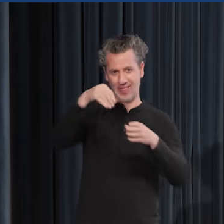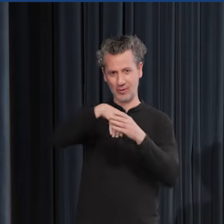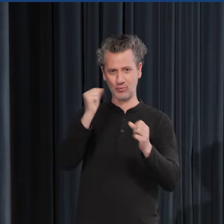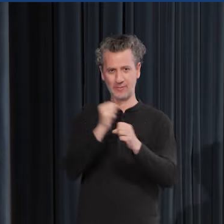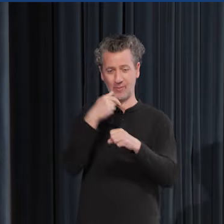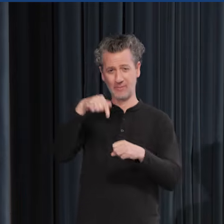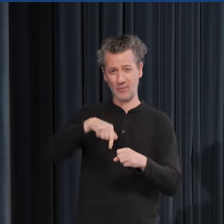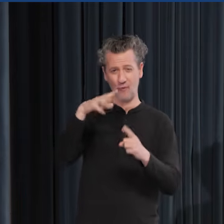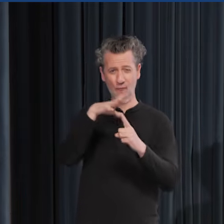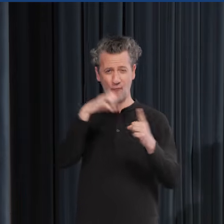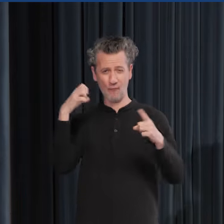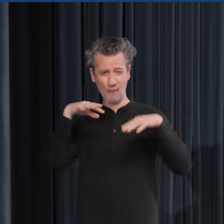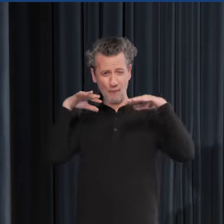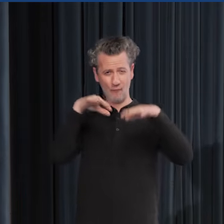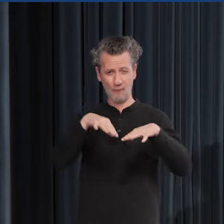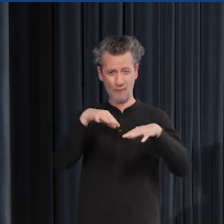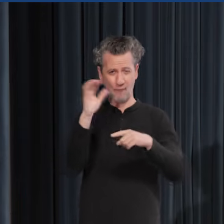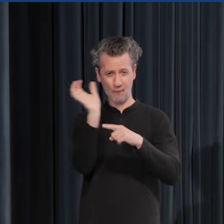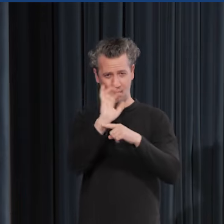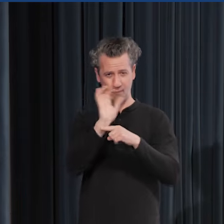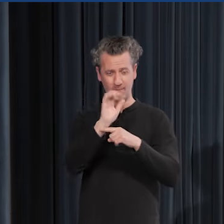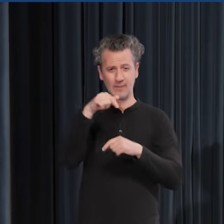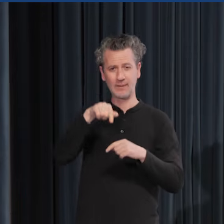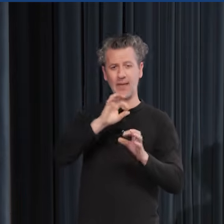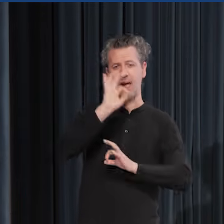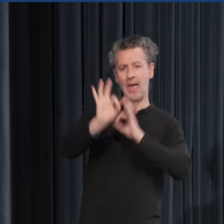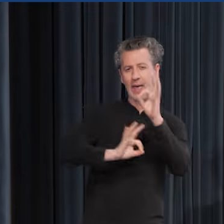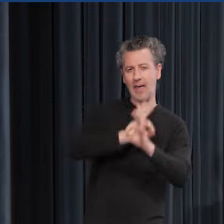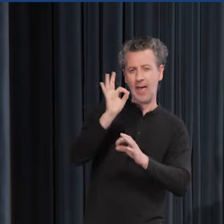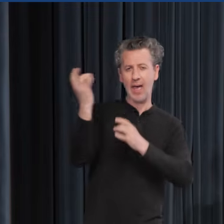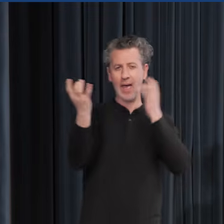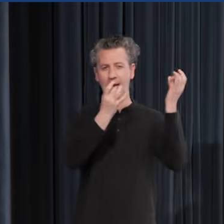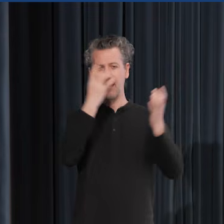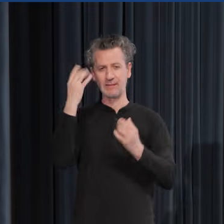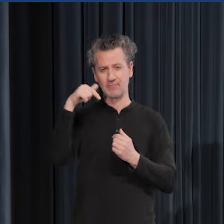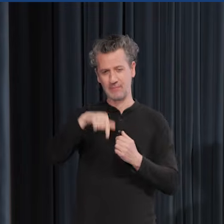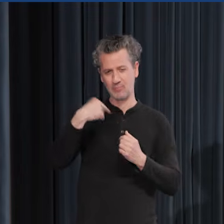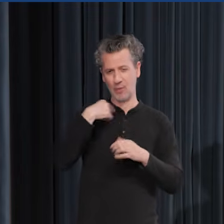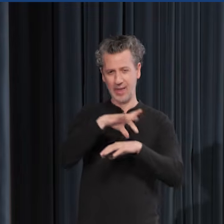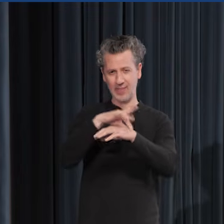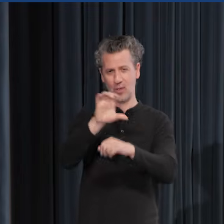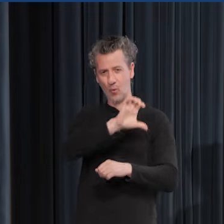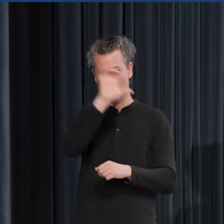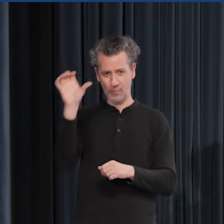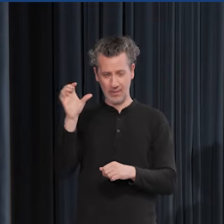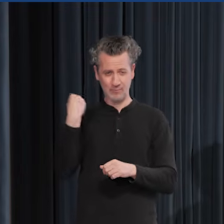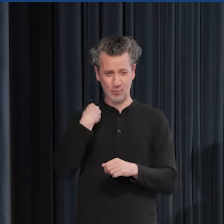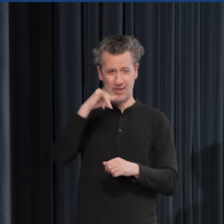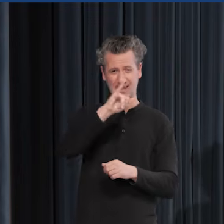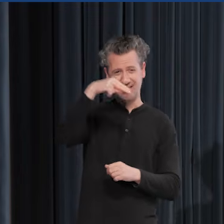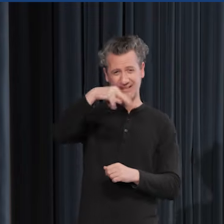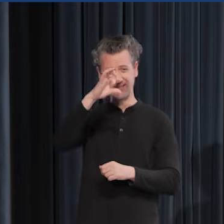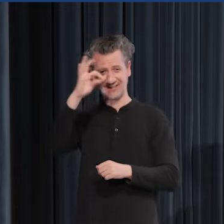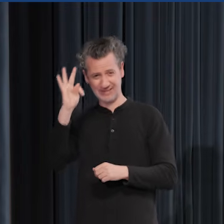enmarca precisamente en las actividades que impulsa la propia Agencia Europea para la Seguridad y la Salud en el Trabajo, con